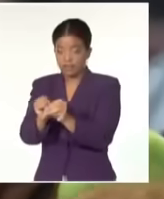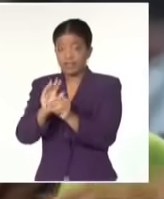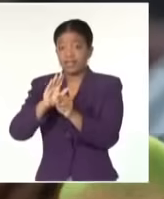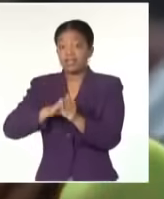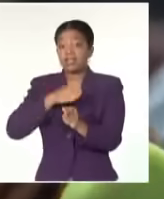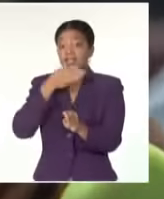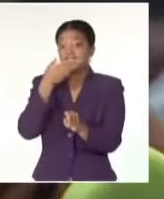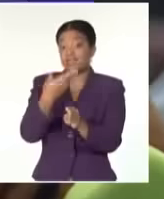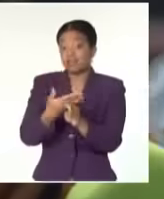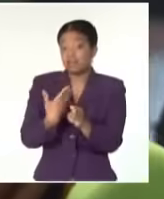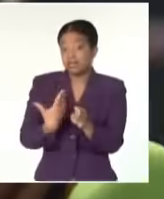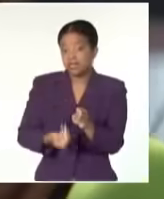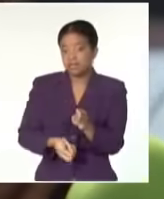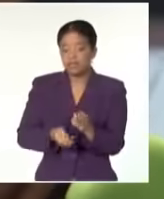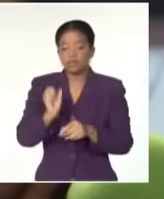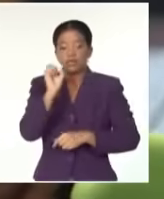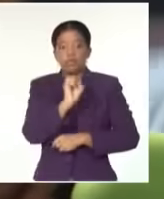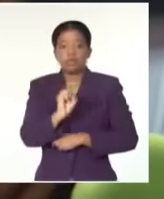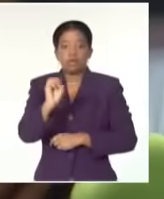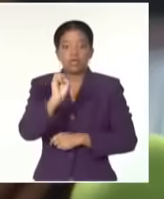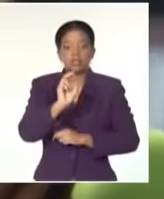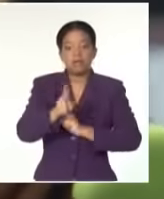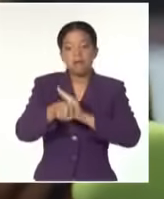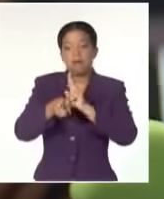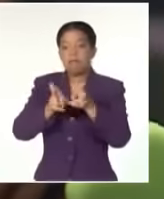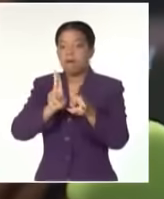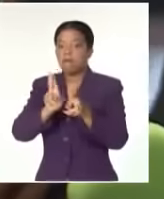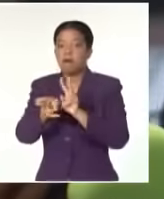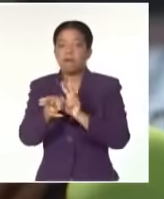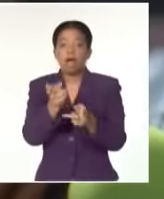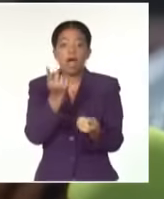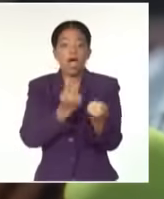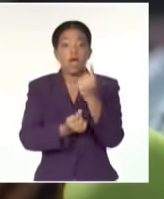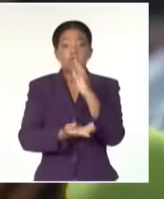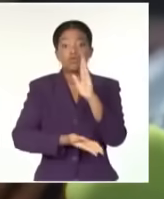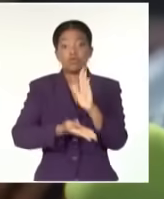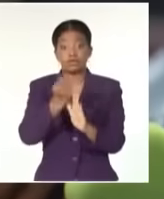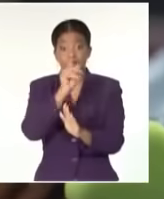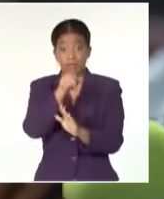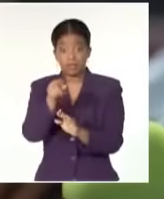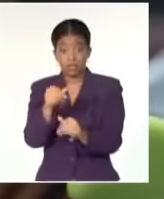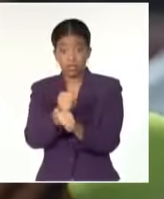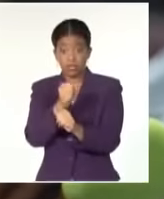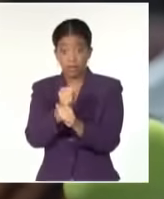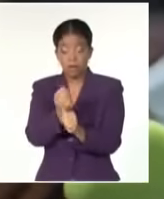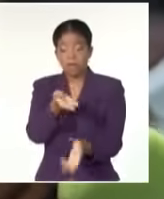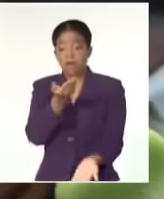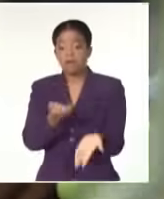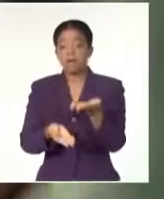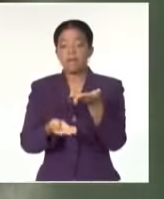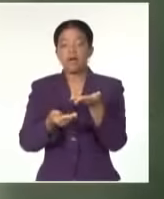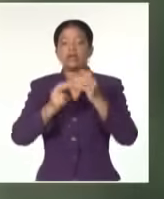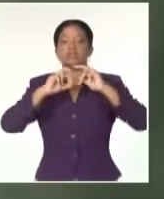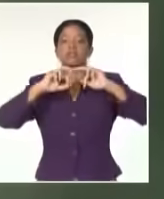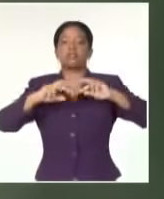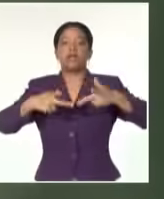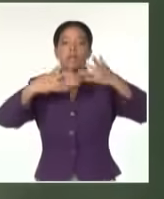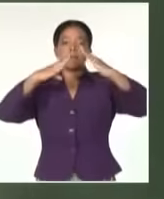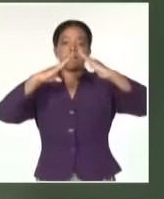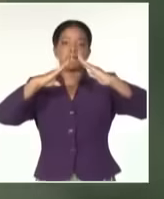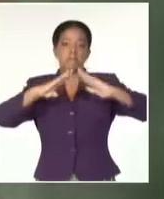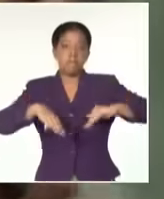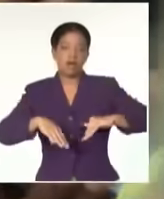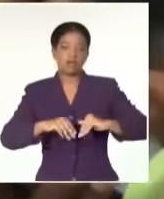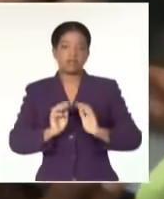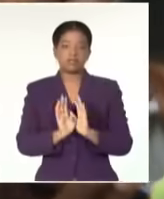se trata de organizar las acciones de rescate para las demás personas que estaban atrapadas y ocurre un segundo derrumbe donde